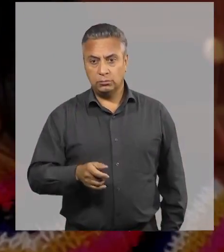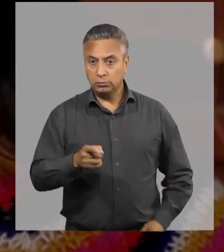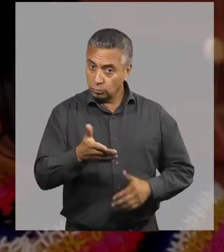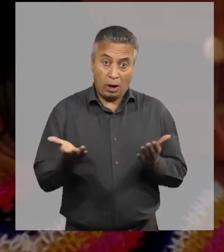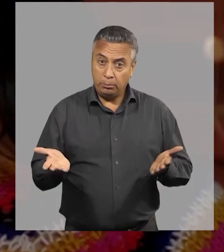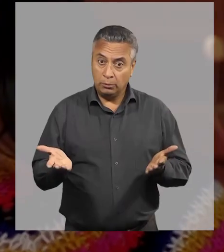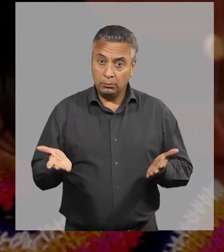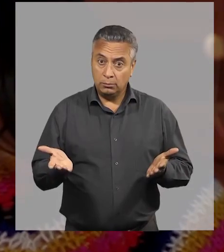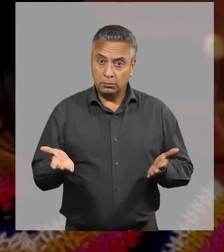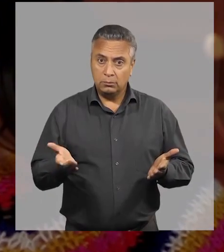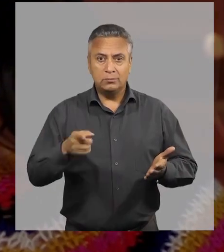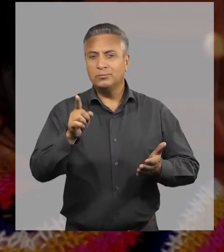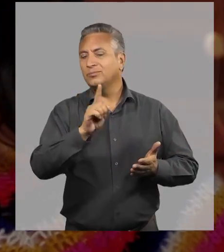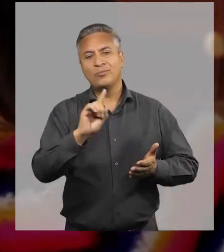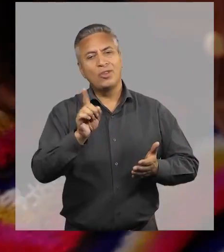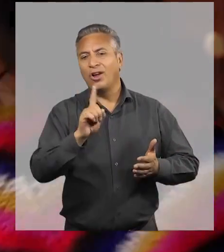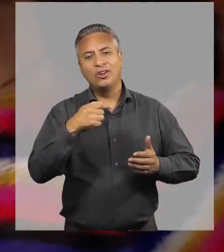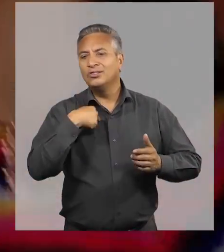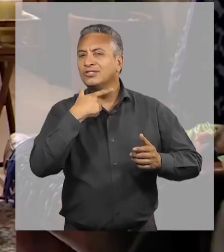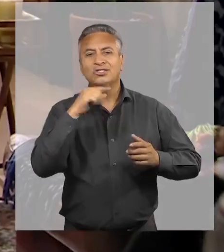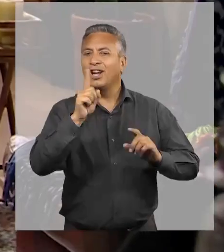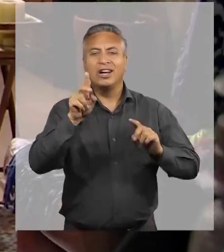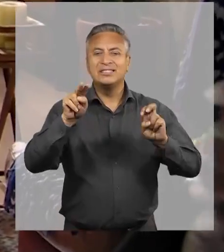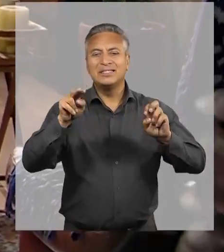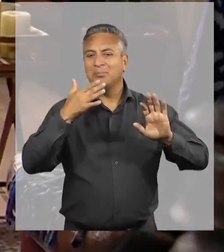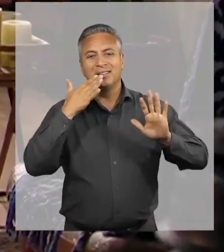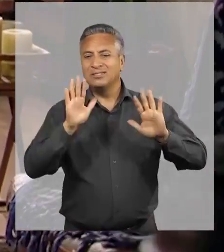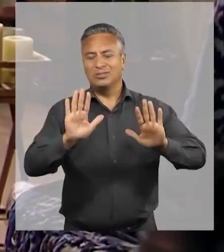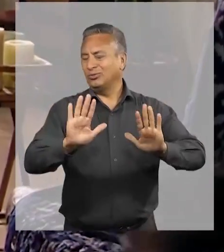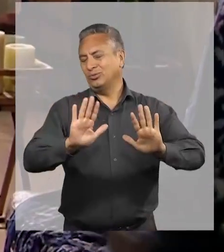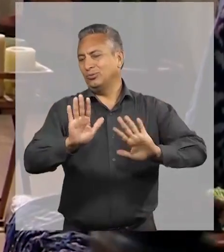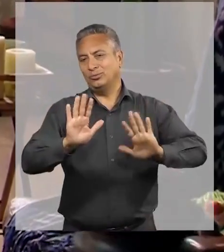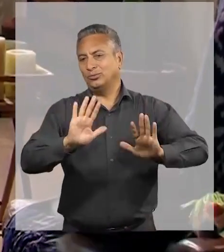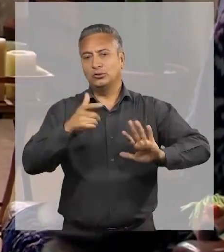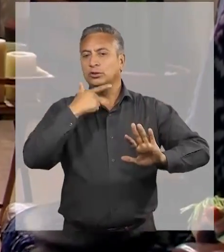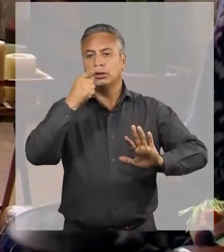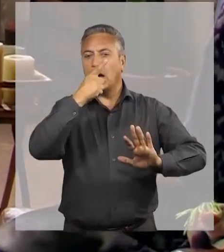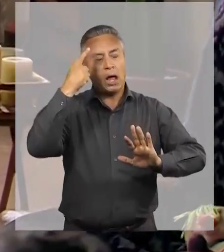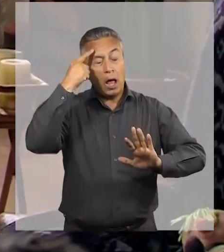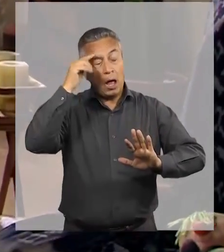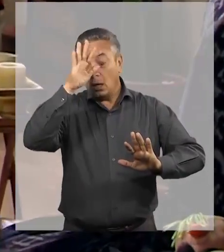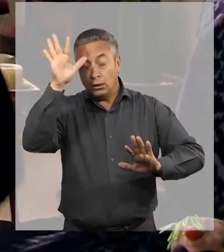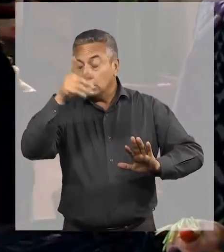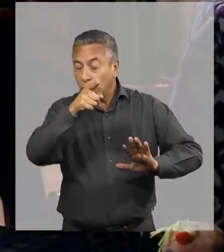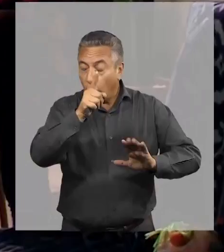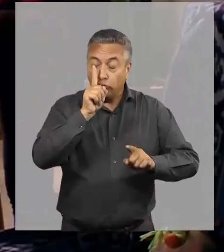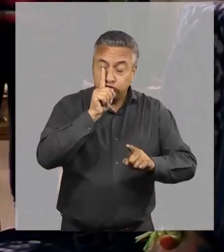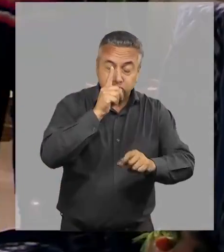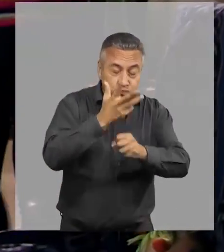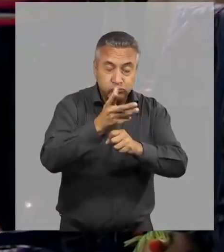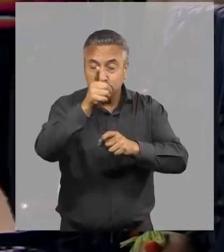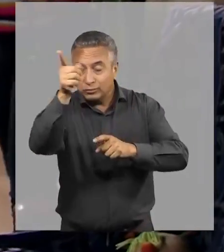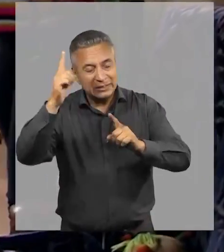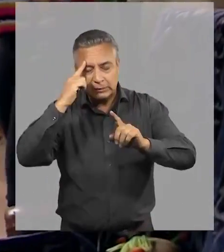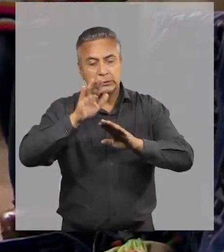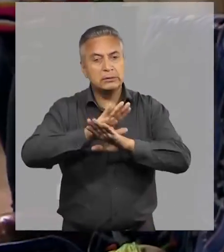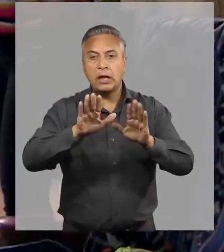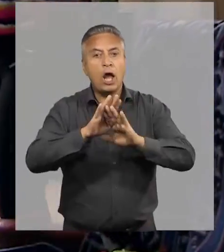Sí. Ya, po. Ya, no, es que no quiero hablar del tema. Ya, mira, no quiero pensar que